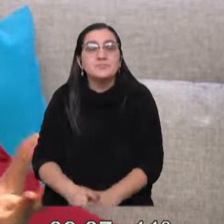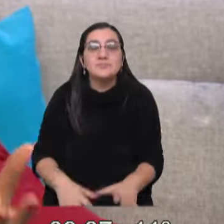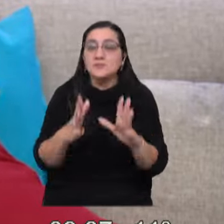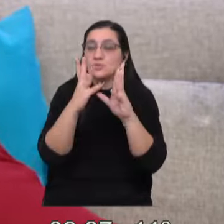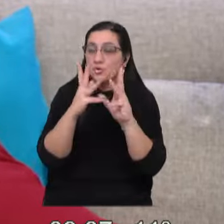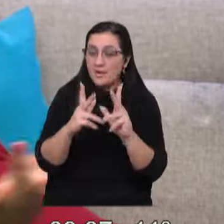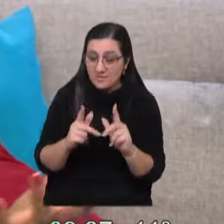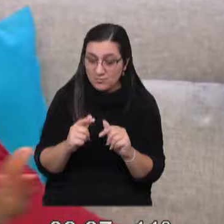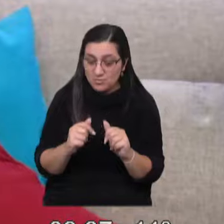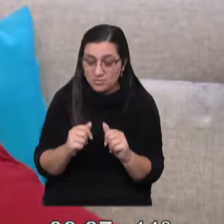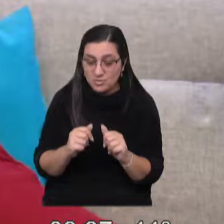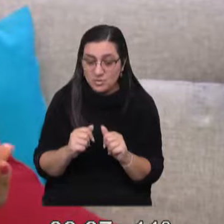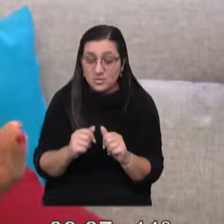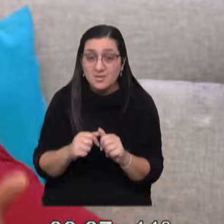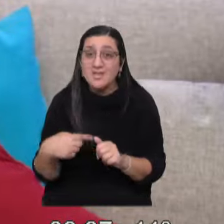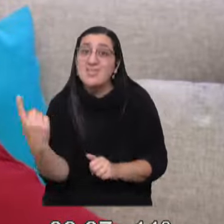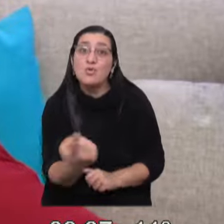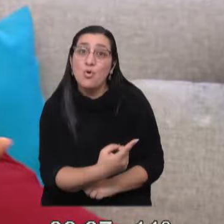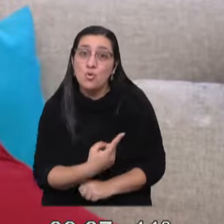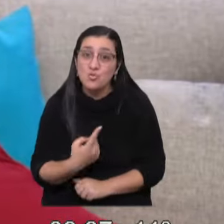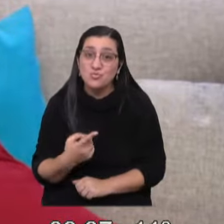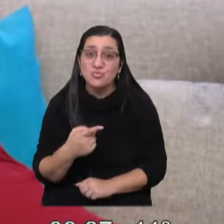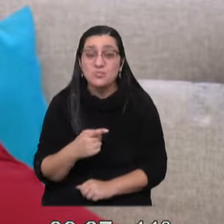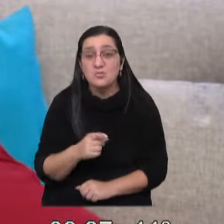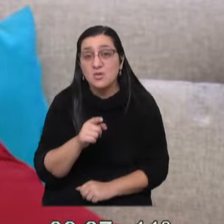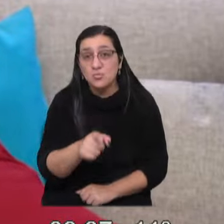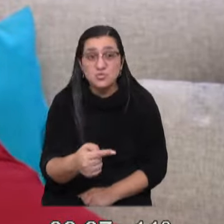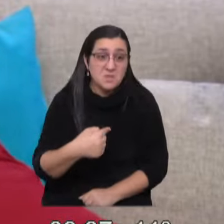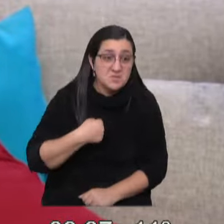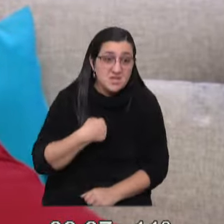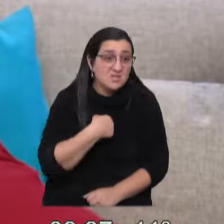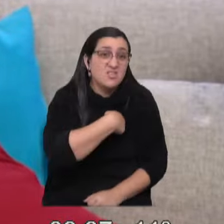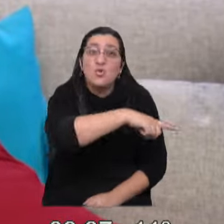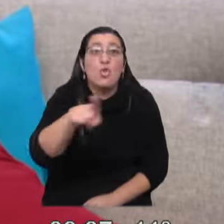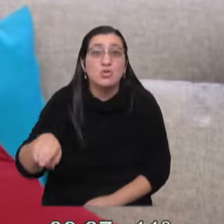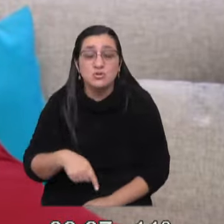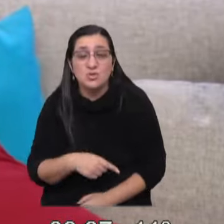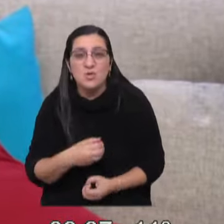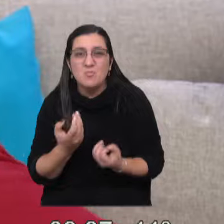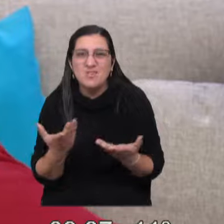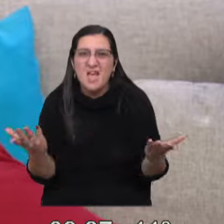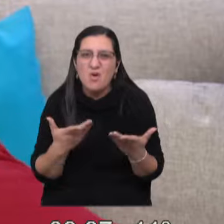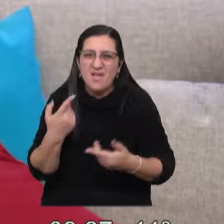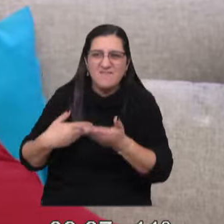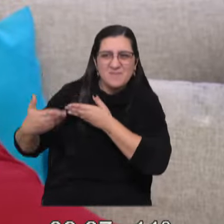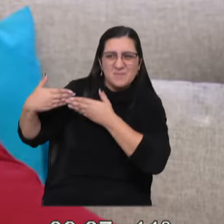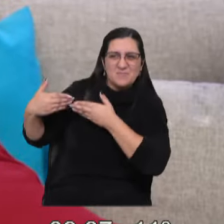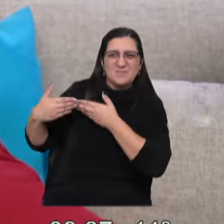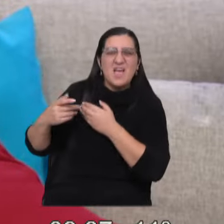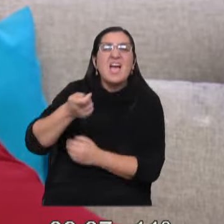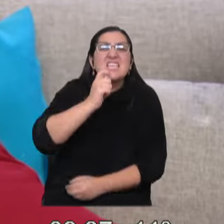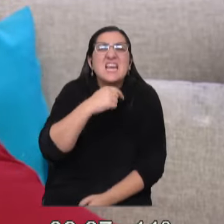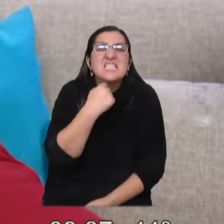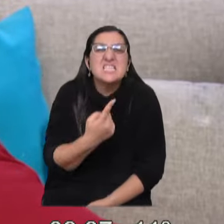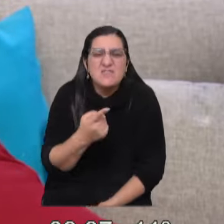tienen que ver con esto de de todos con la tuya como tanto reclamamos por qué damos Un paso atrás a quién le sirve este